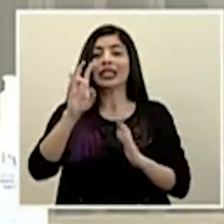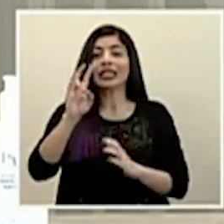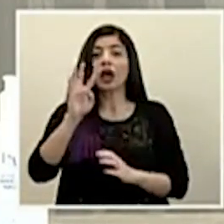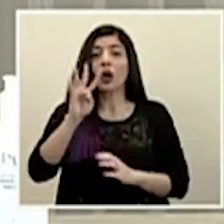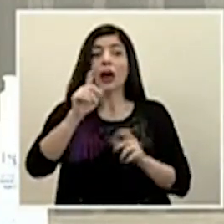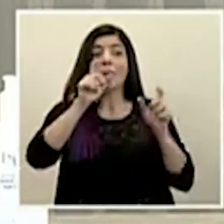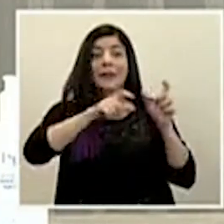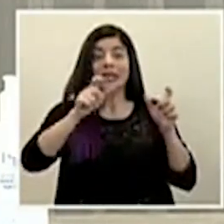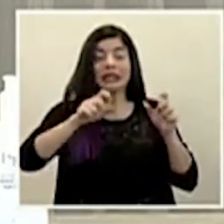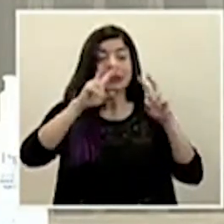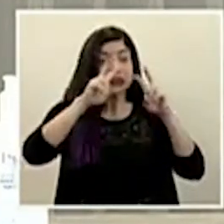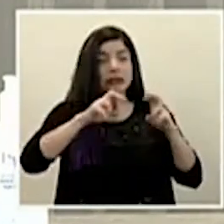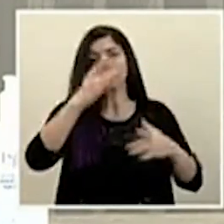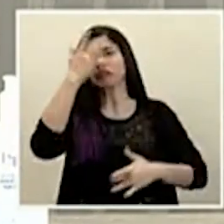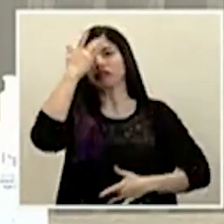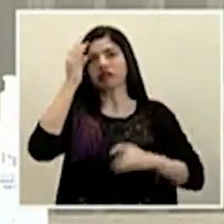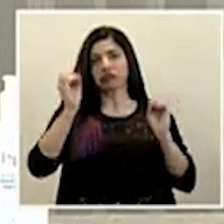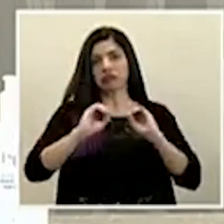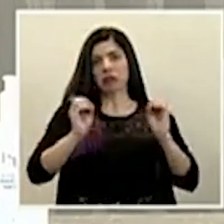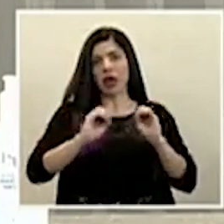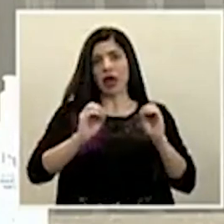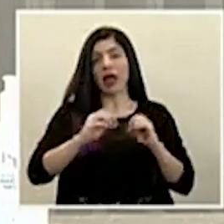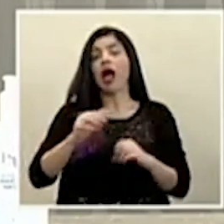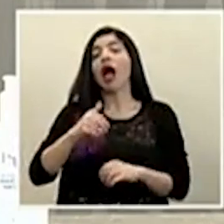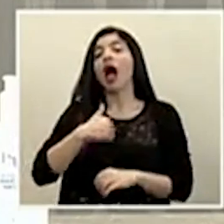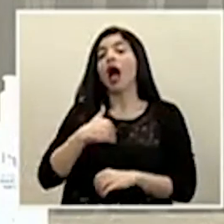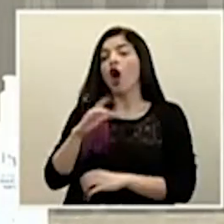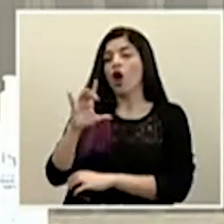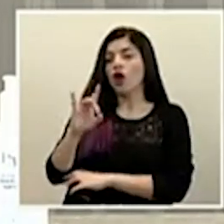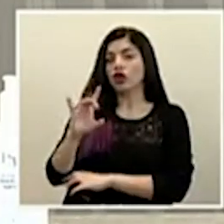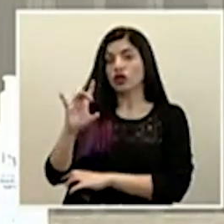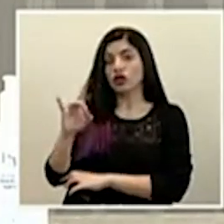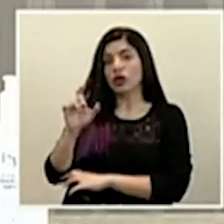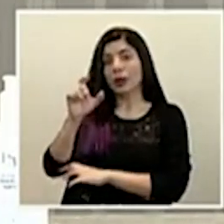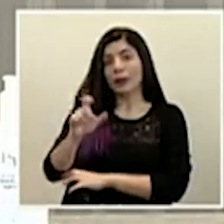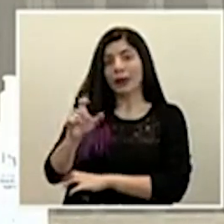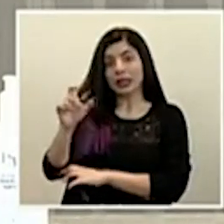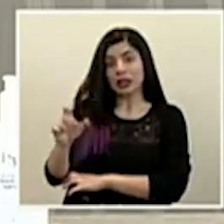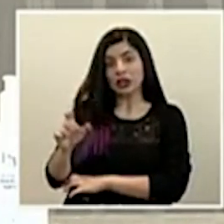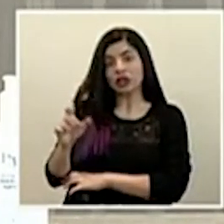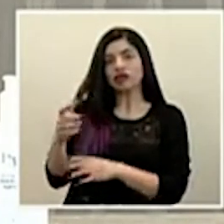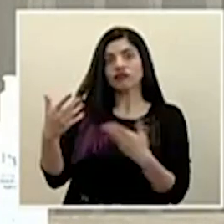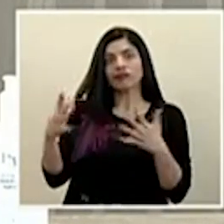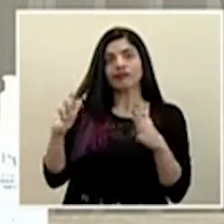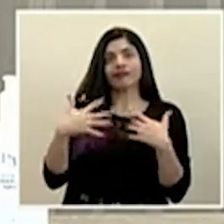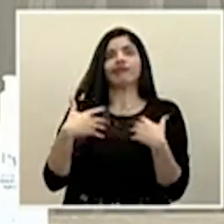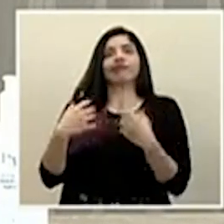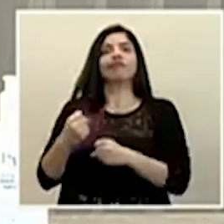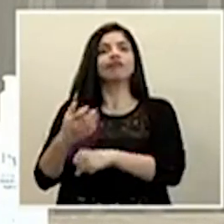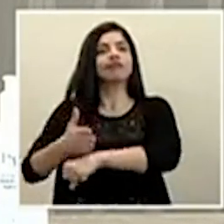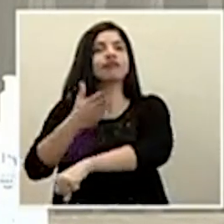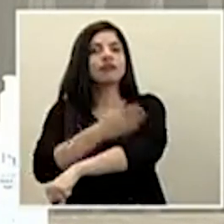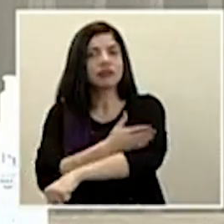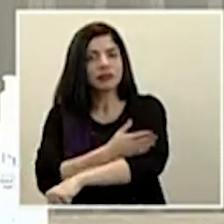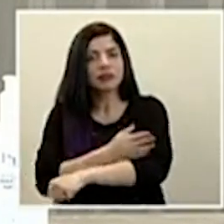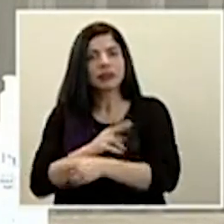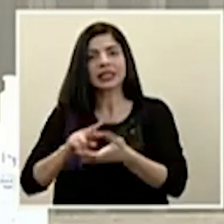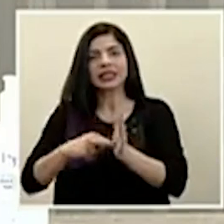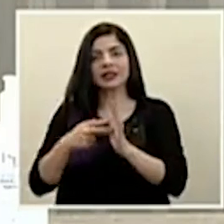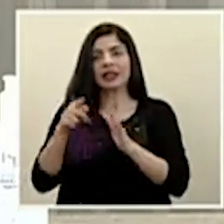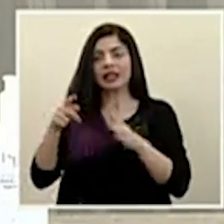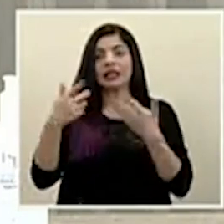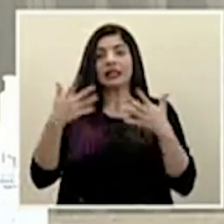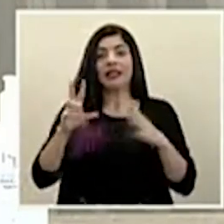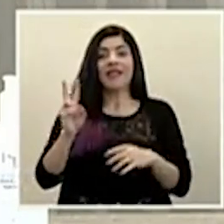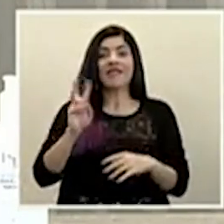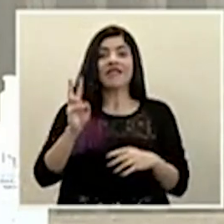6.874 personas y tenemos 88 personas que se han recuperado. Ya tienen el estatus de que